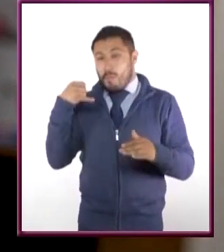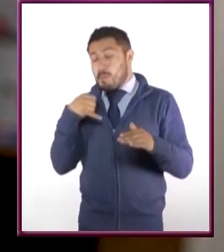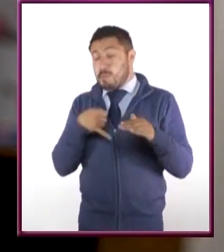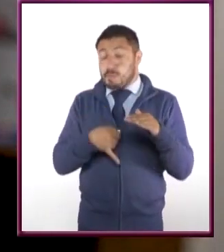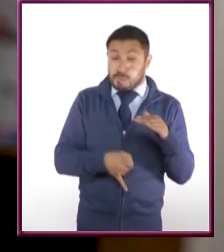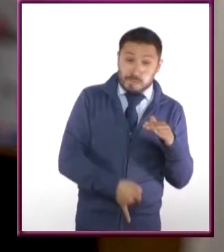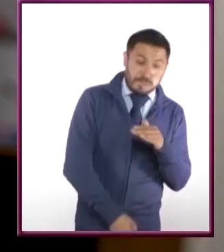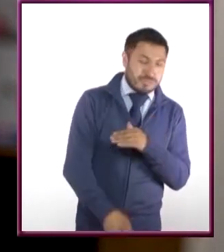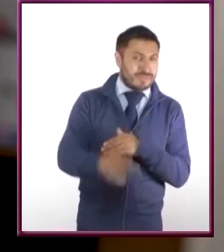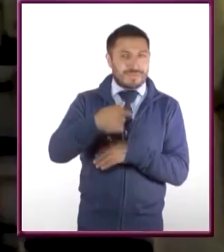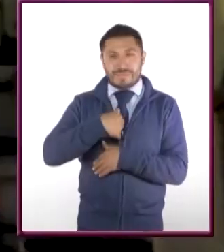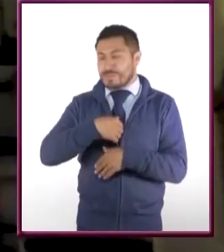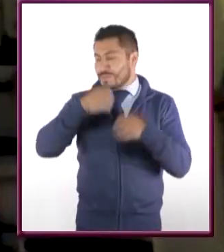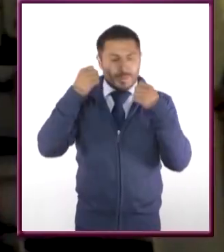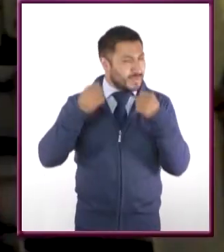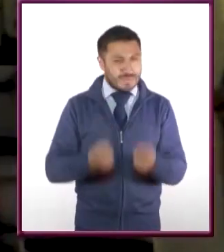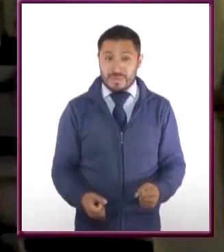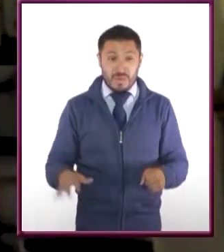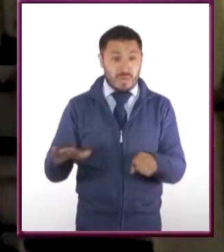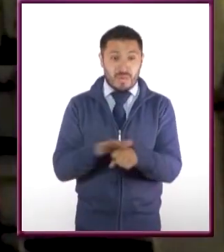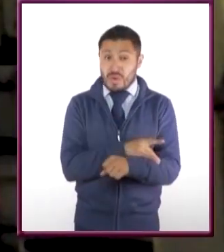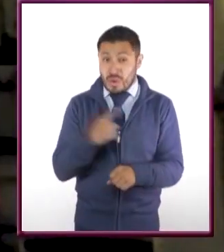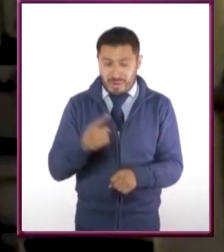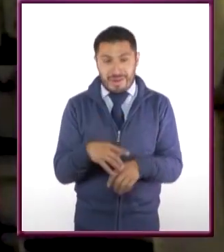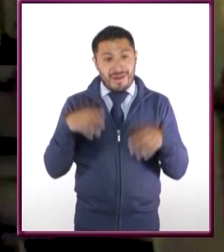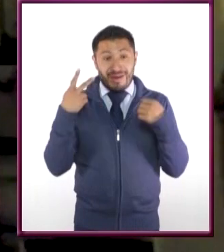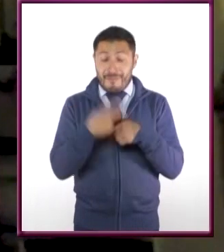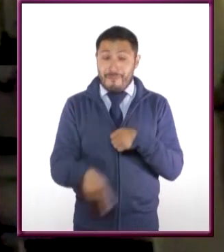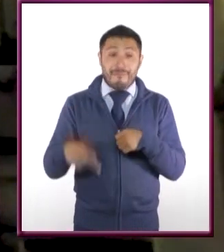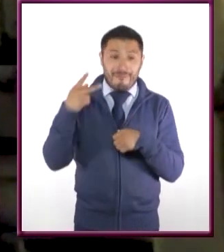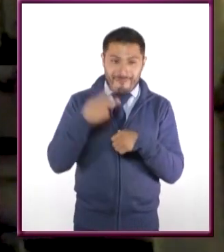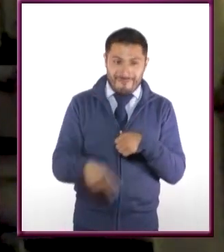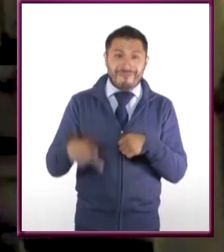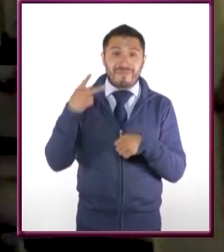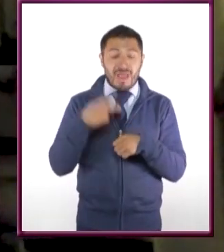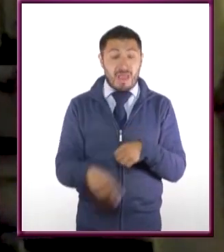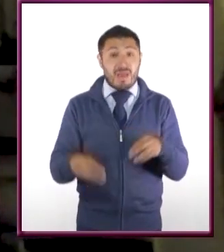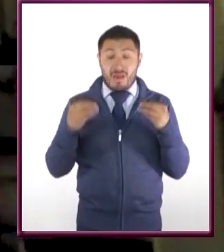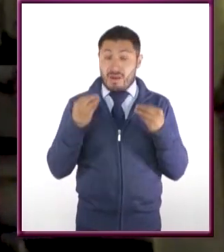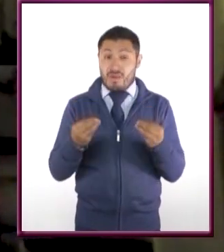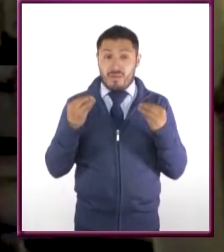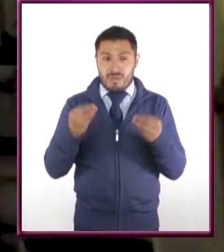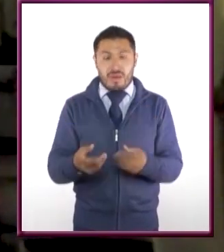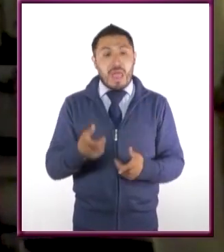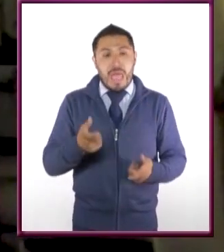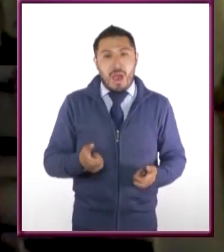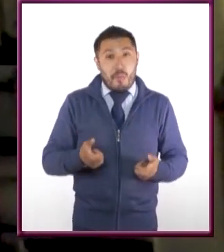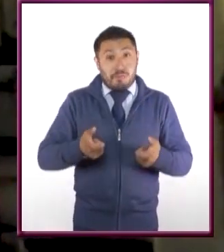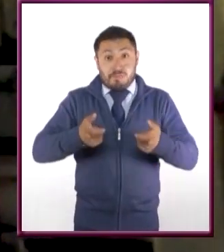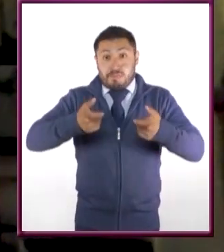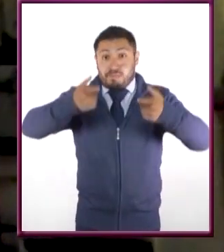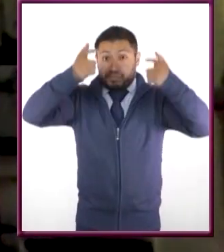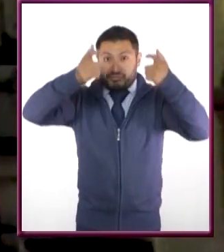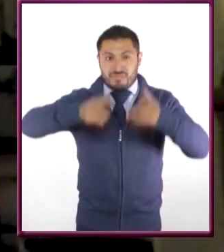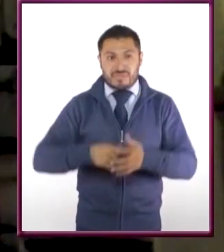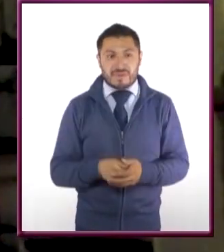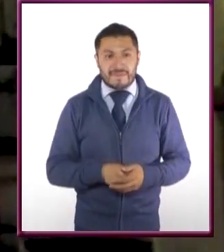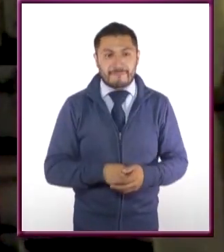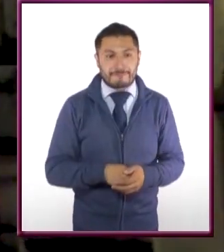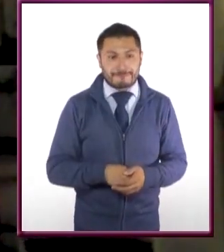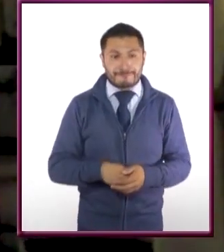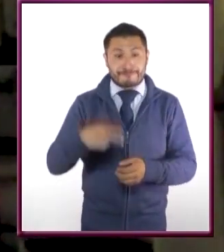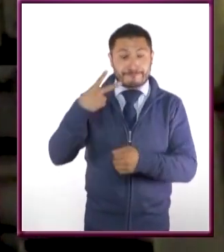mar no estoy seguro porque implica un alto riesgo y bueno, los costos son tremendos. Si